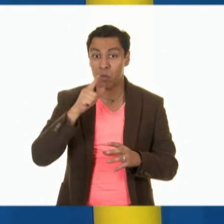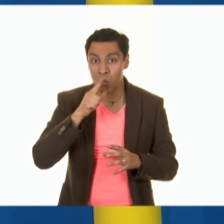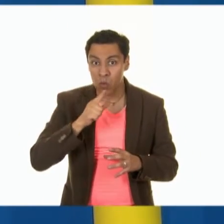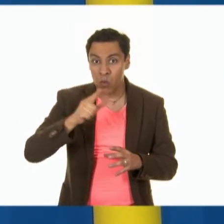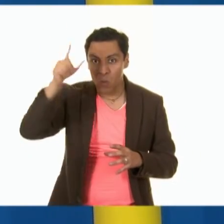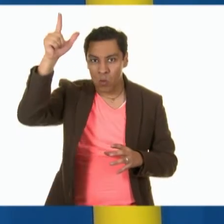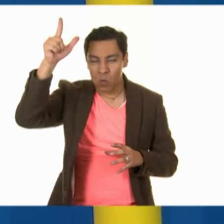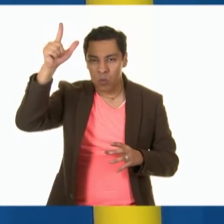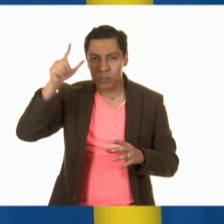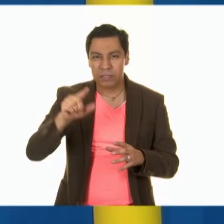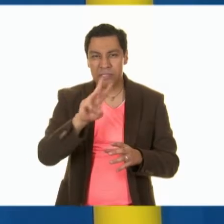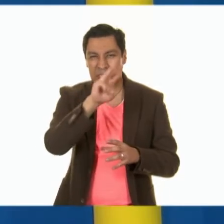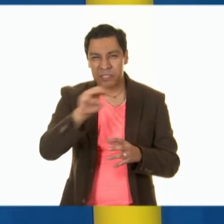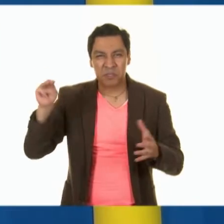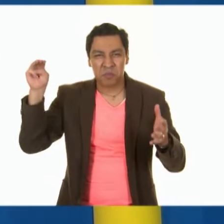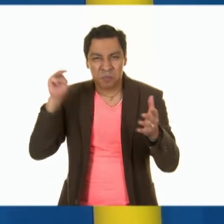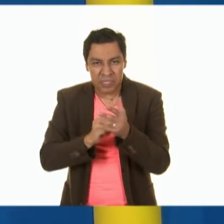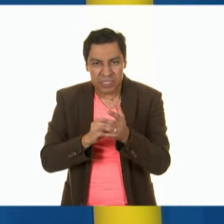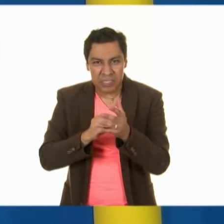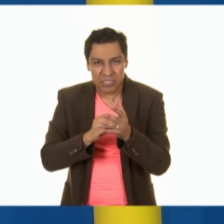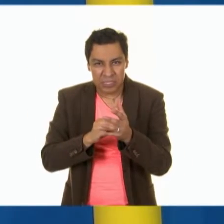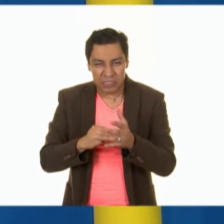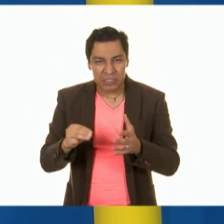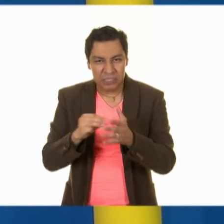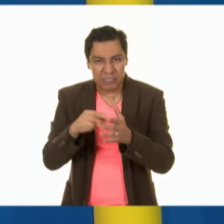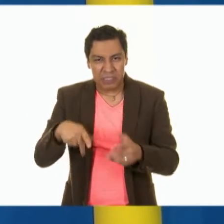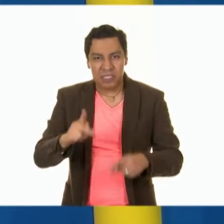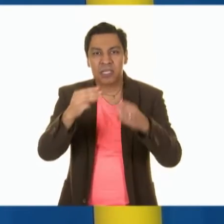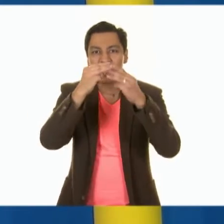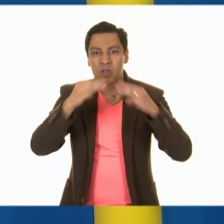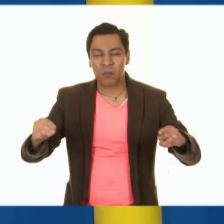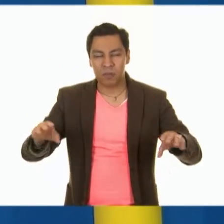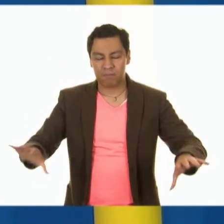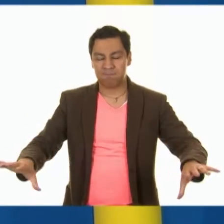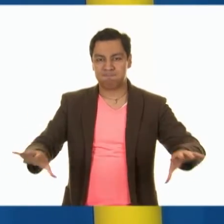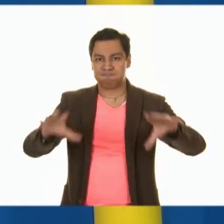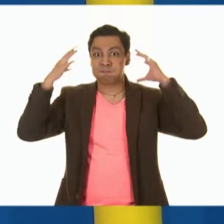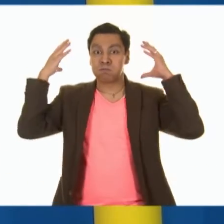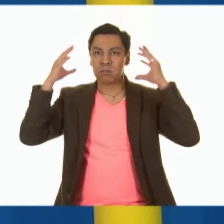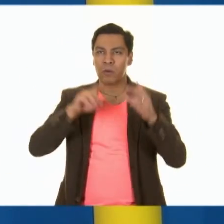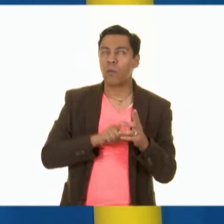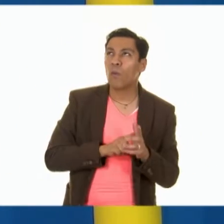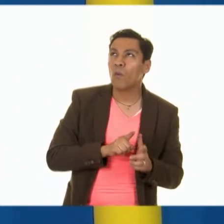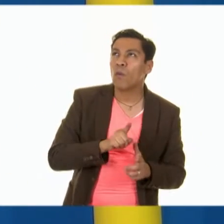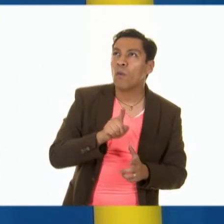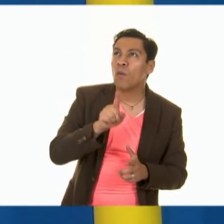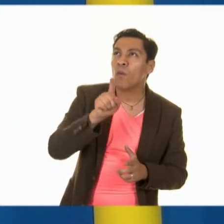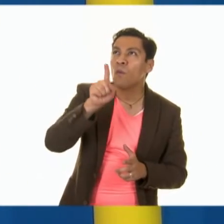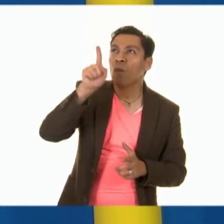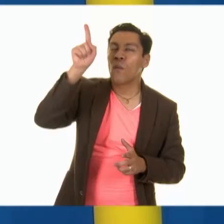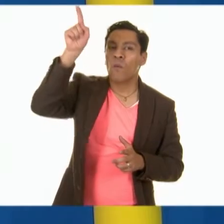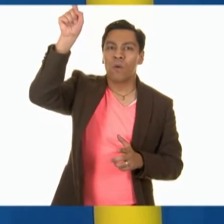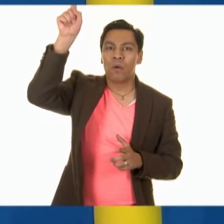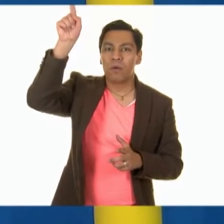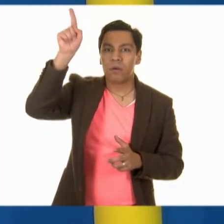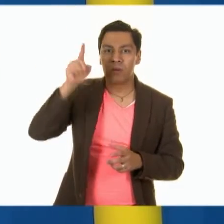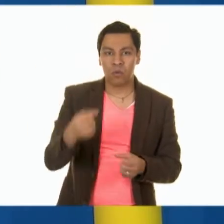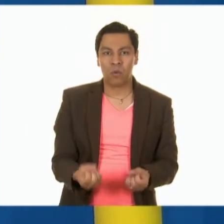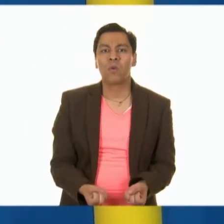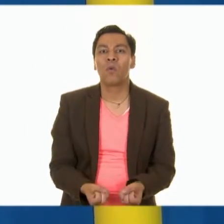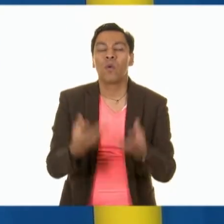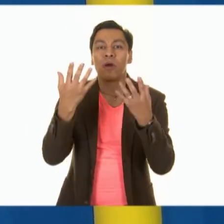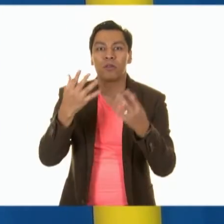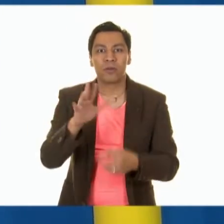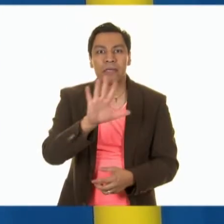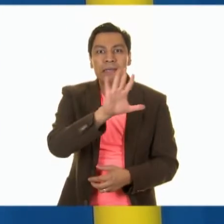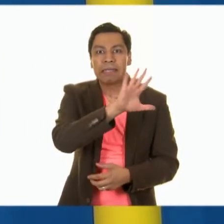segundo, entonces solo tarda en recorrer esa gran distancia unos 500 segundos. Si hacemos la